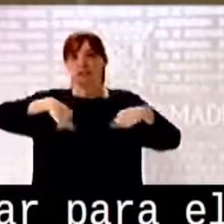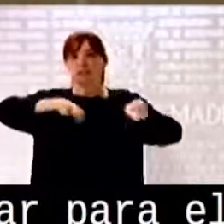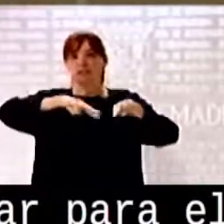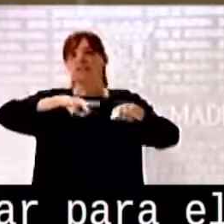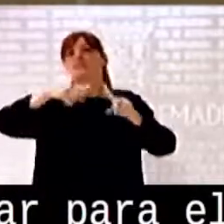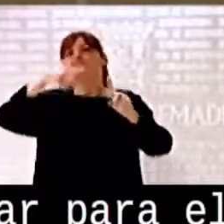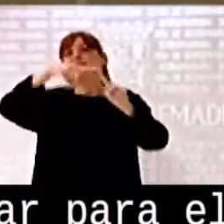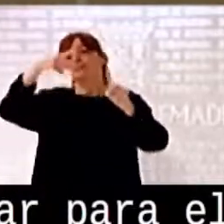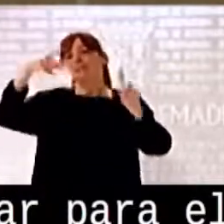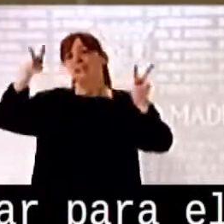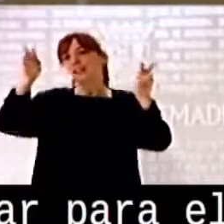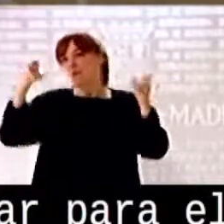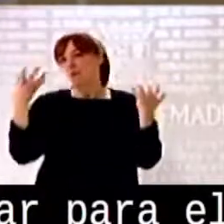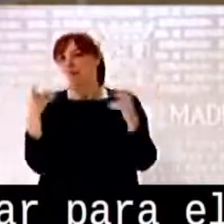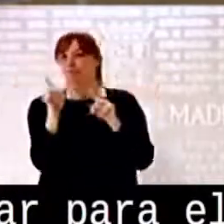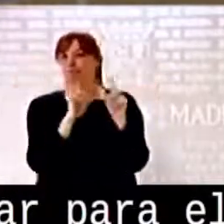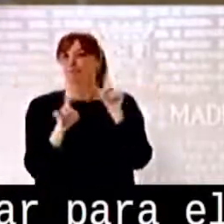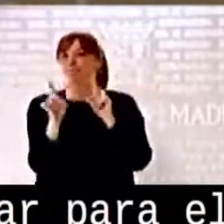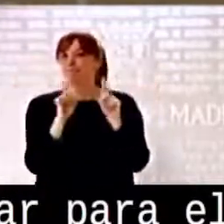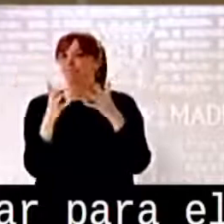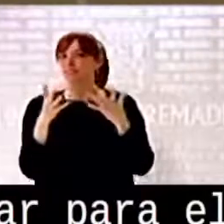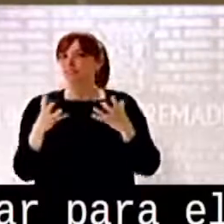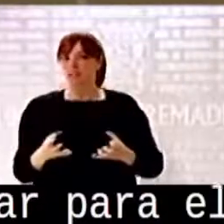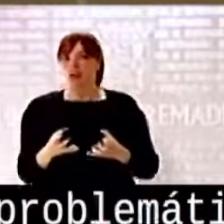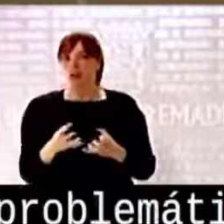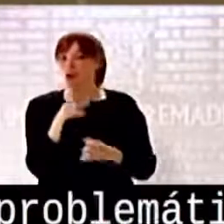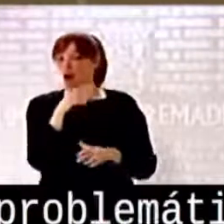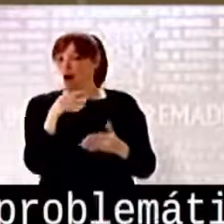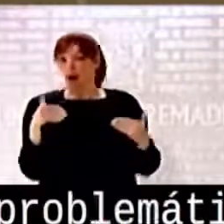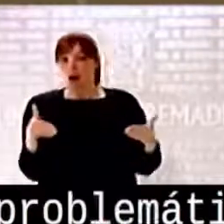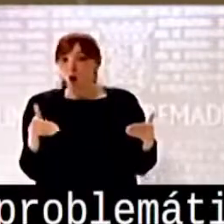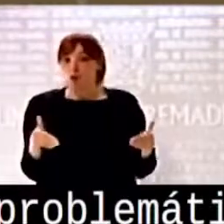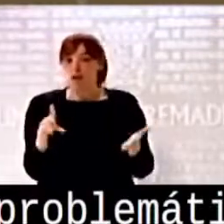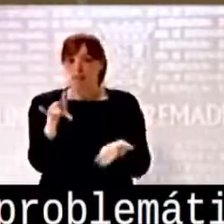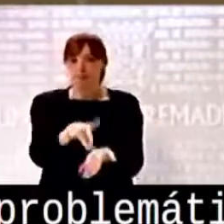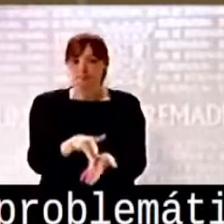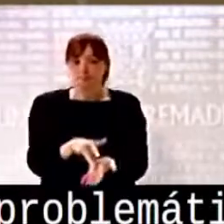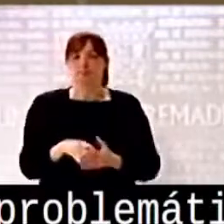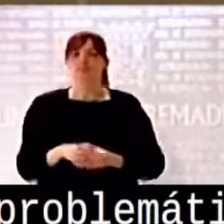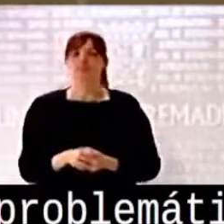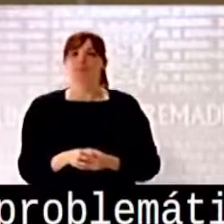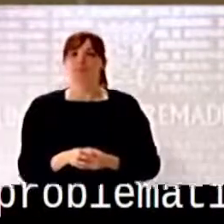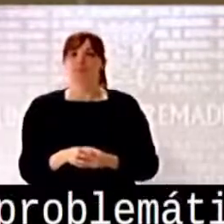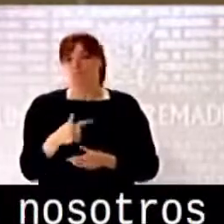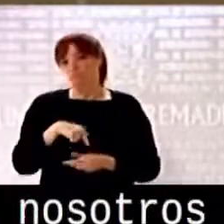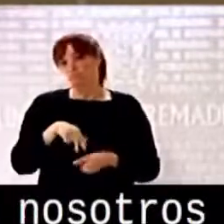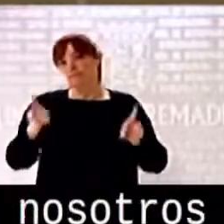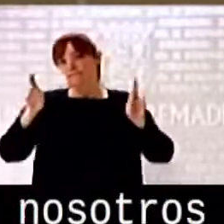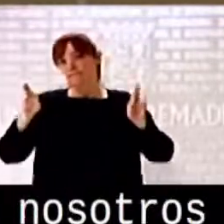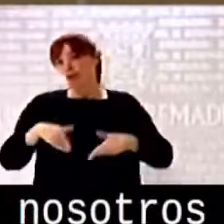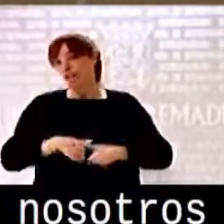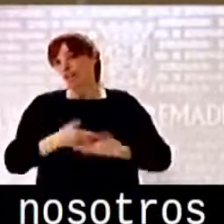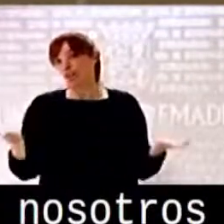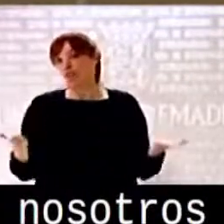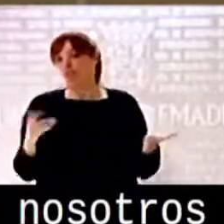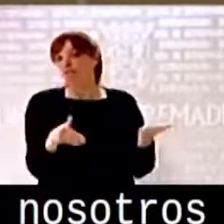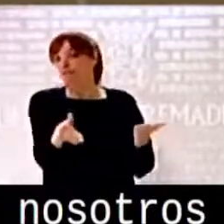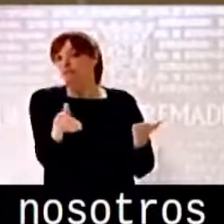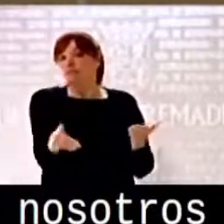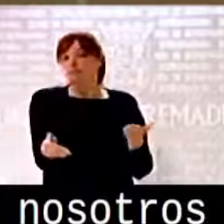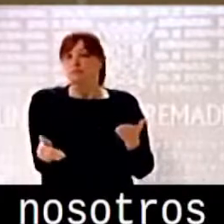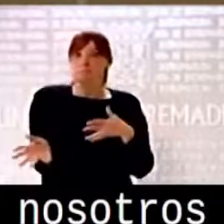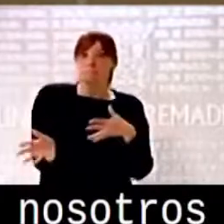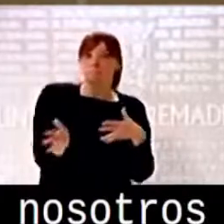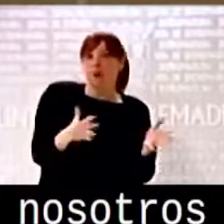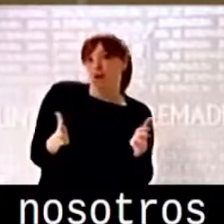hablar de esta problemática que en estos momentos es la sequía. Nosotros confiamos que en el mes de